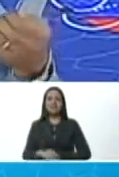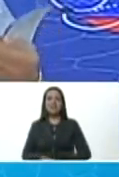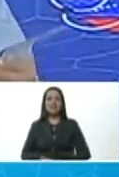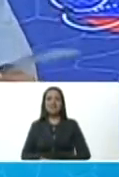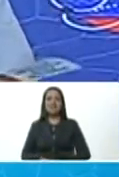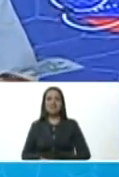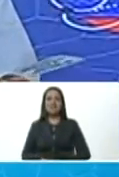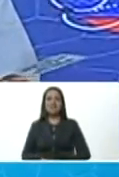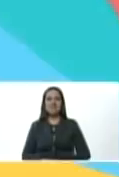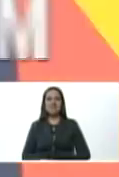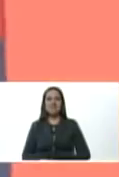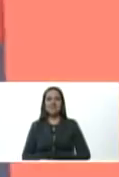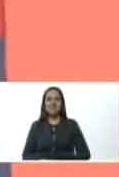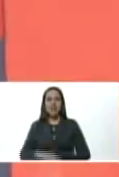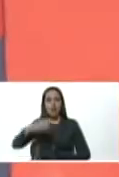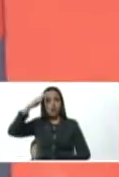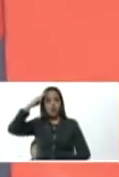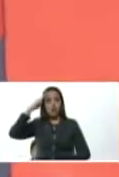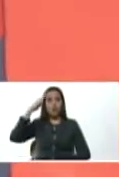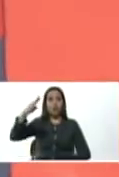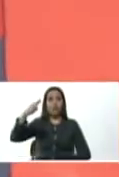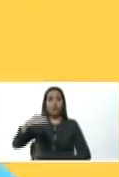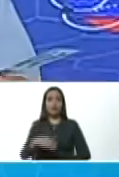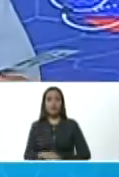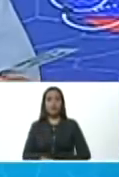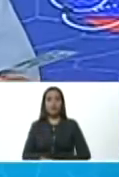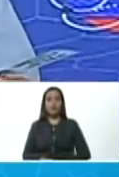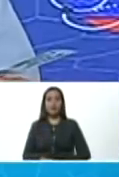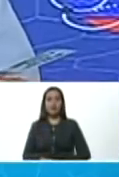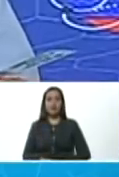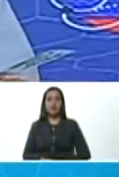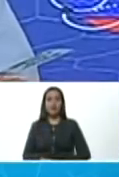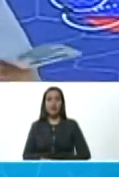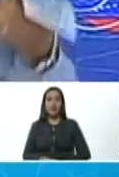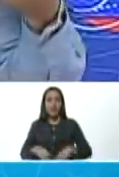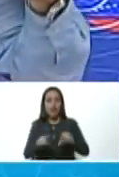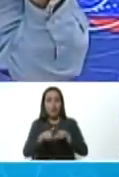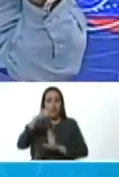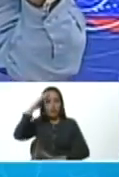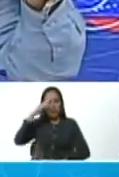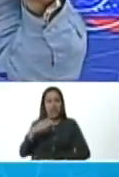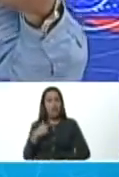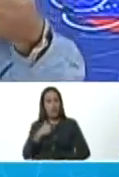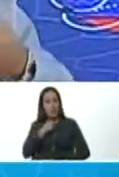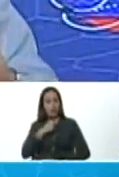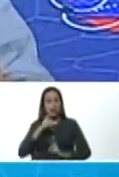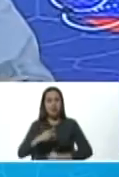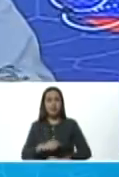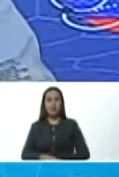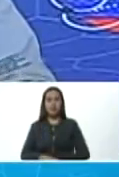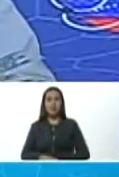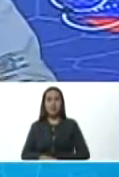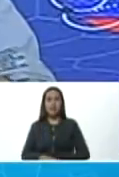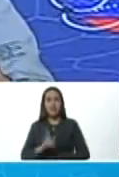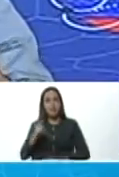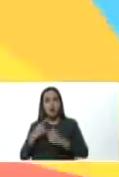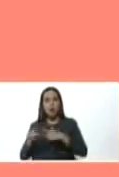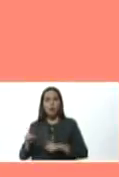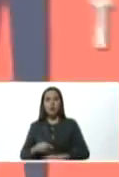El saludo militar. Ese me gusta. Unión cívico-militar. Y el saludo